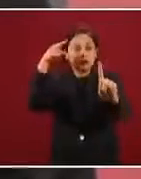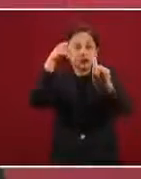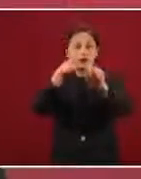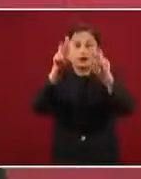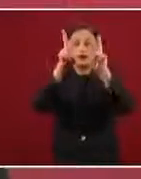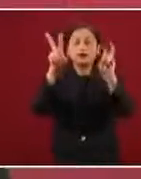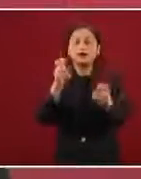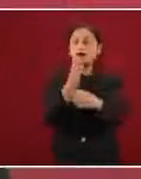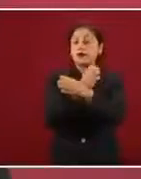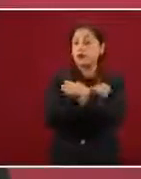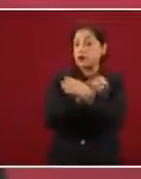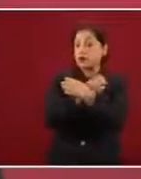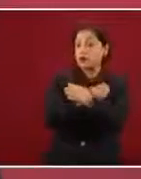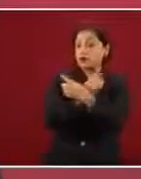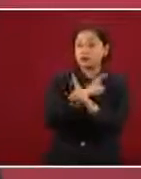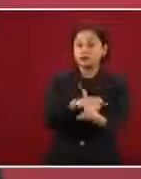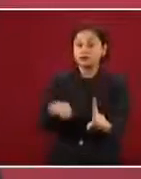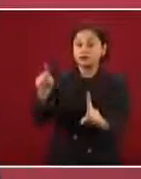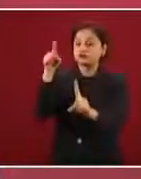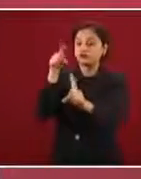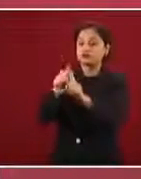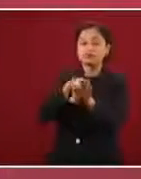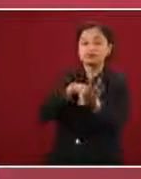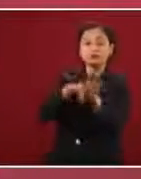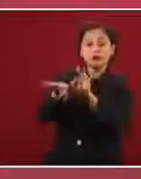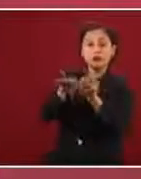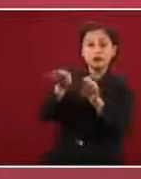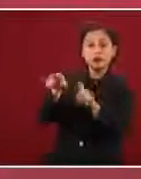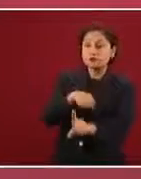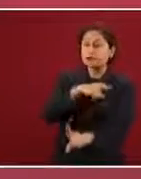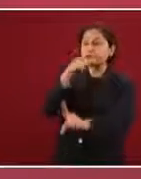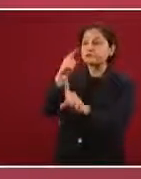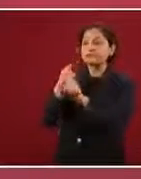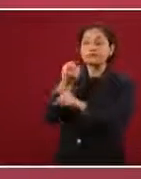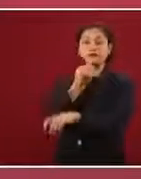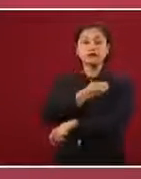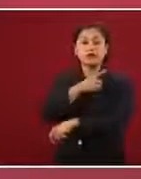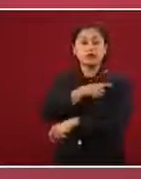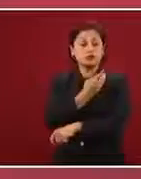empleo, por la salud, todo eso